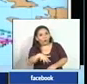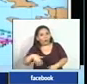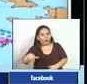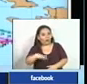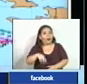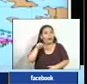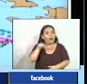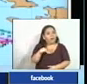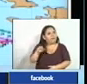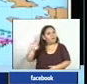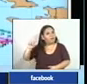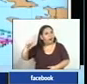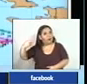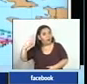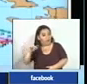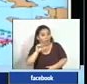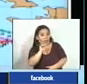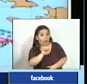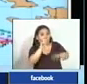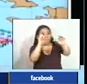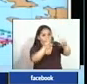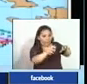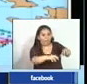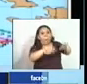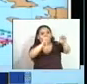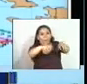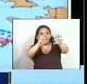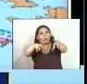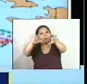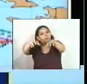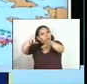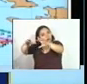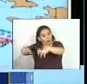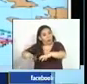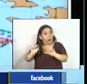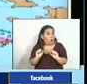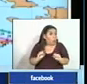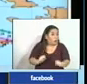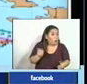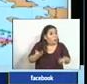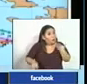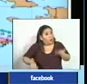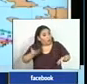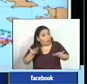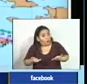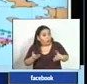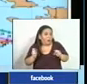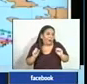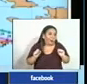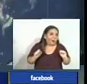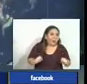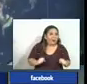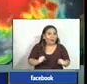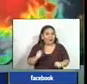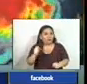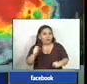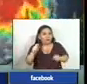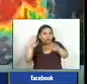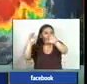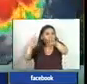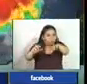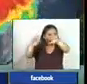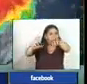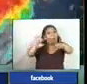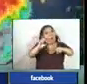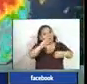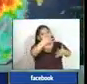debido a que se proyecta el mayor impacto del paso de esta tormenta que podría dejar marejadas ciclónicas, fuertes